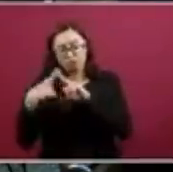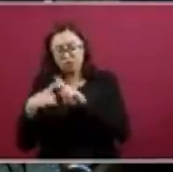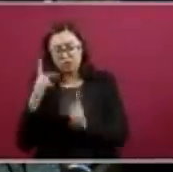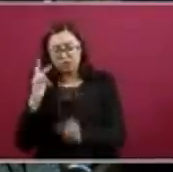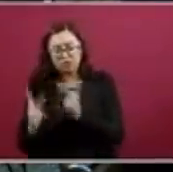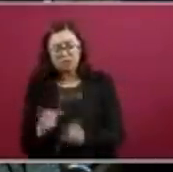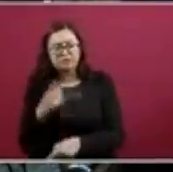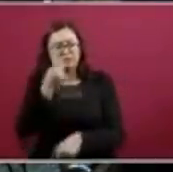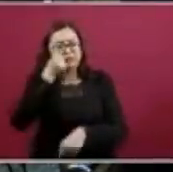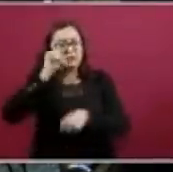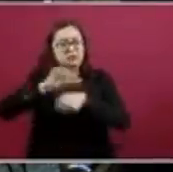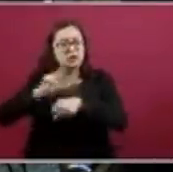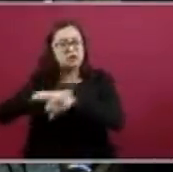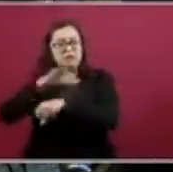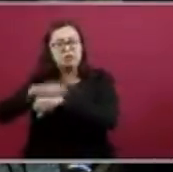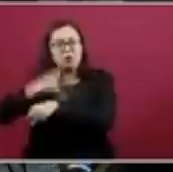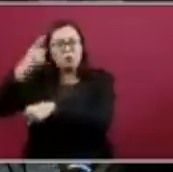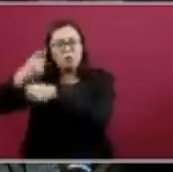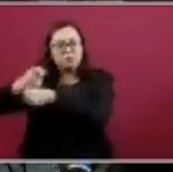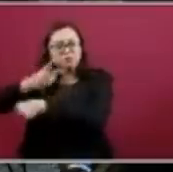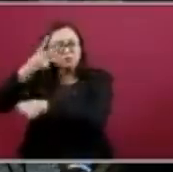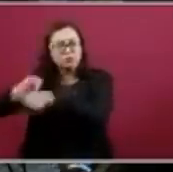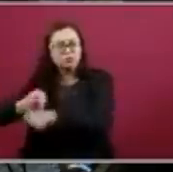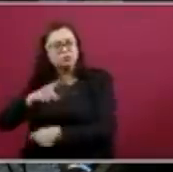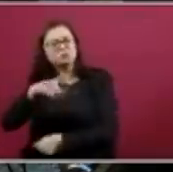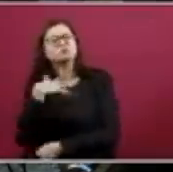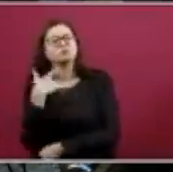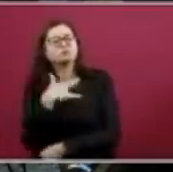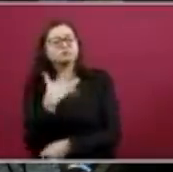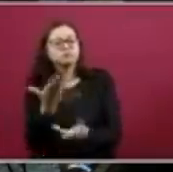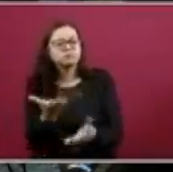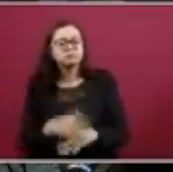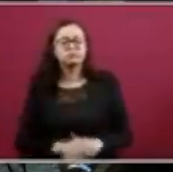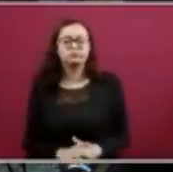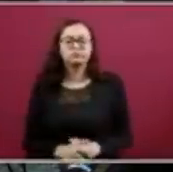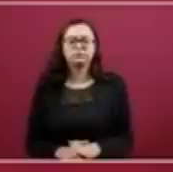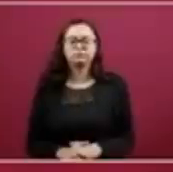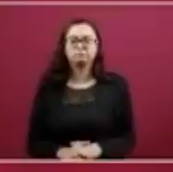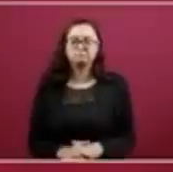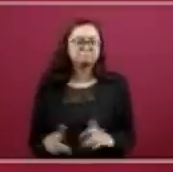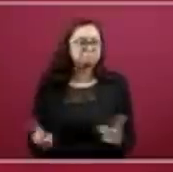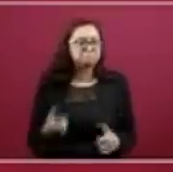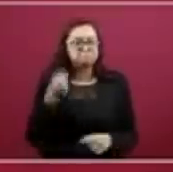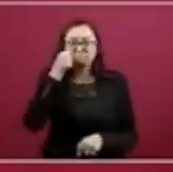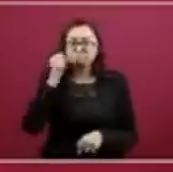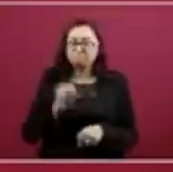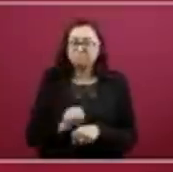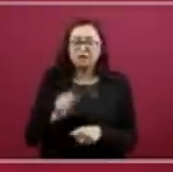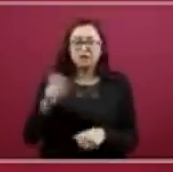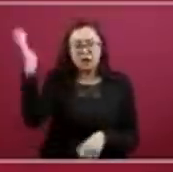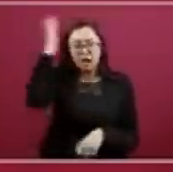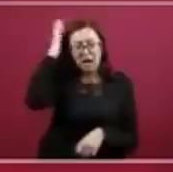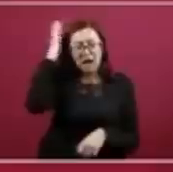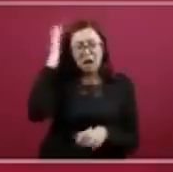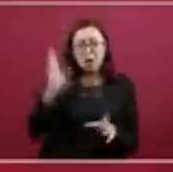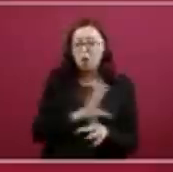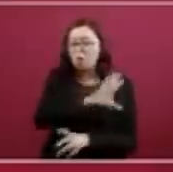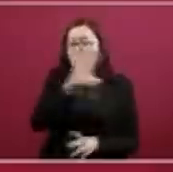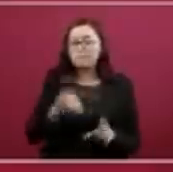sus secretarios, señor presidente. Pues todos me están ayudando, es un